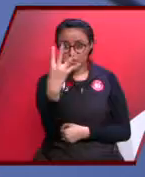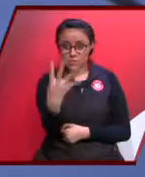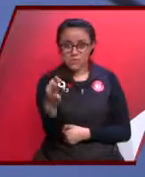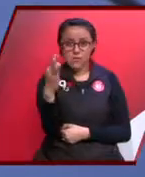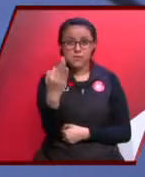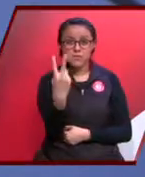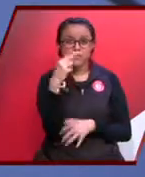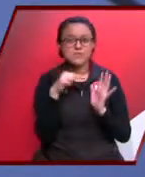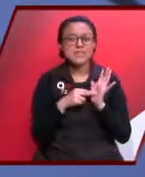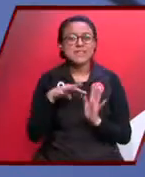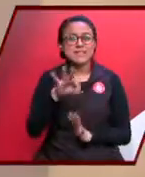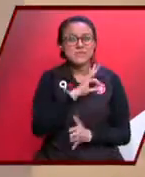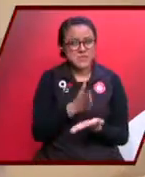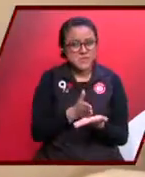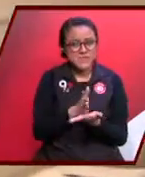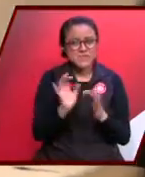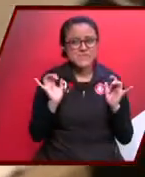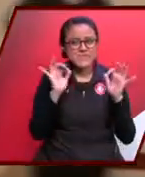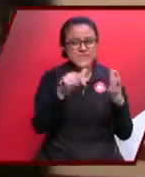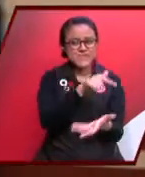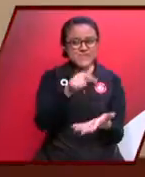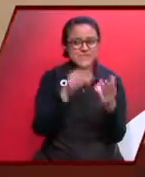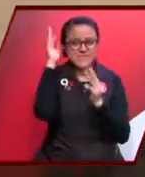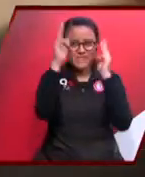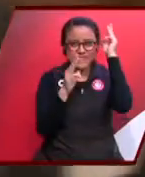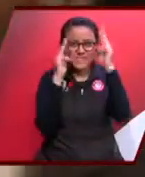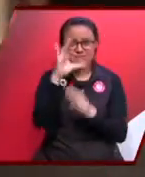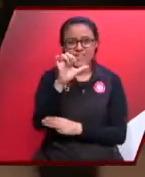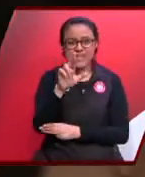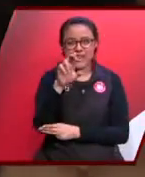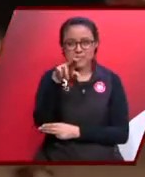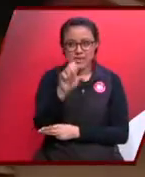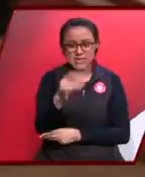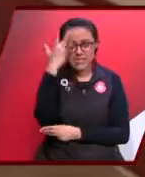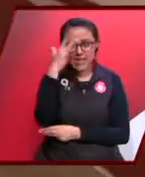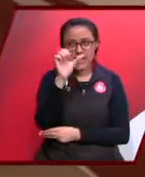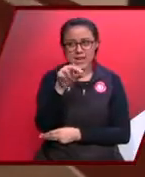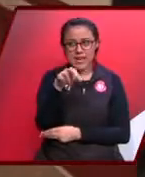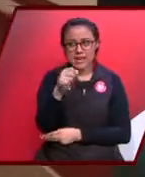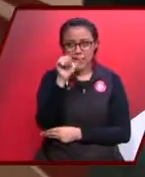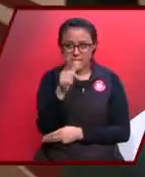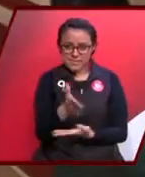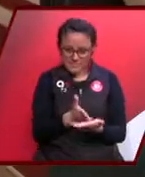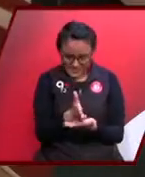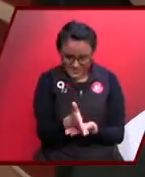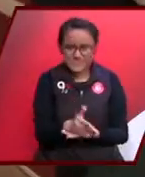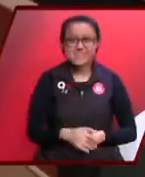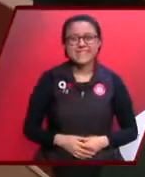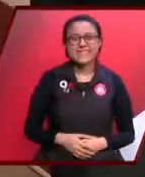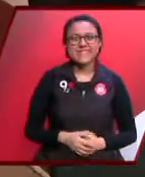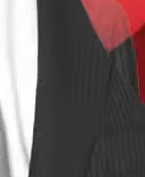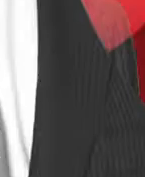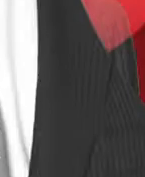del 2019 en el Museo El Carmen, en San Ángel. Edgar Galicia, Azteca Noticias.